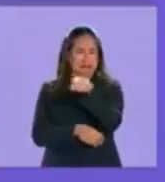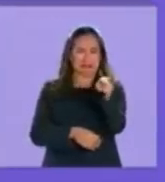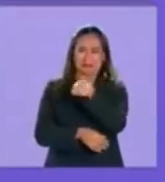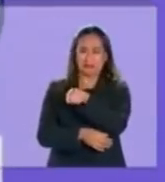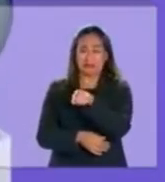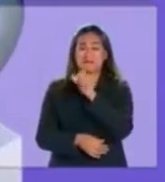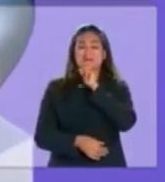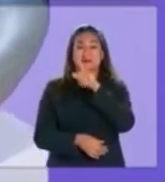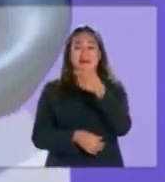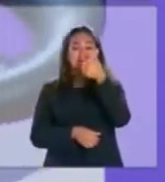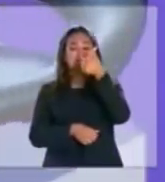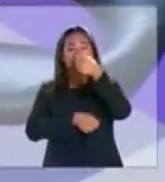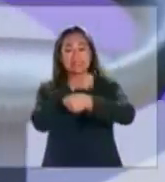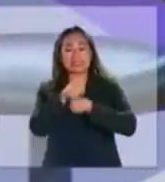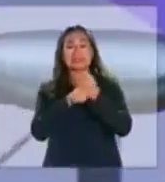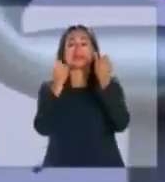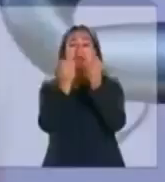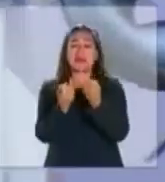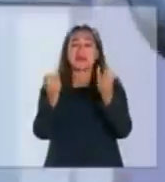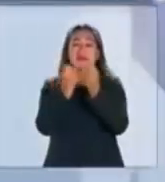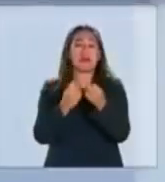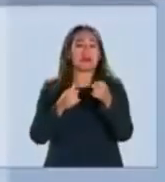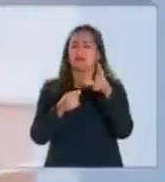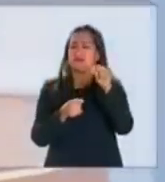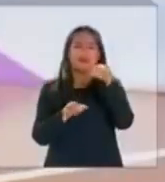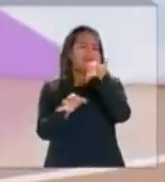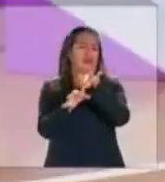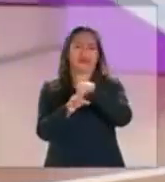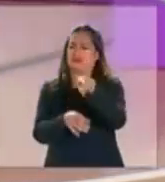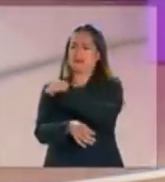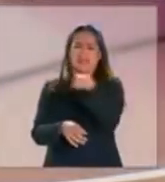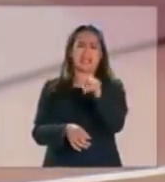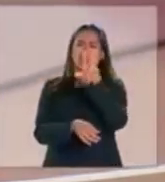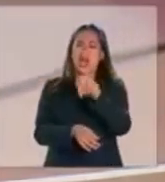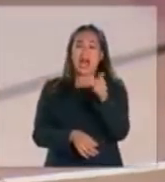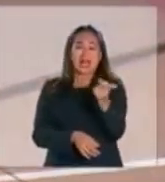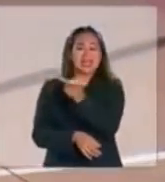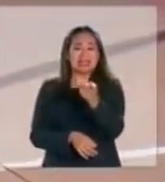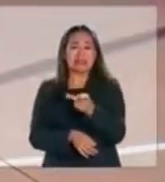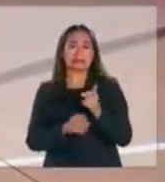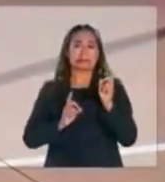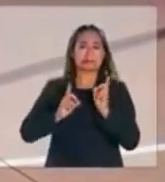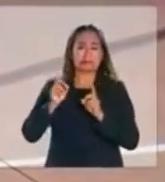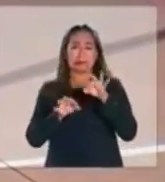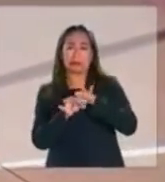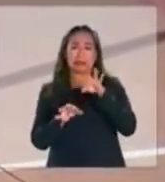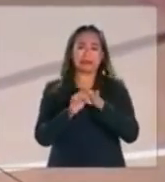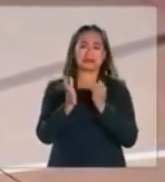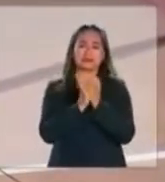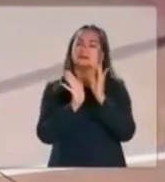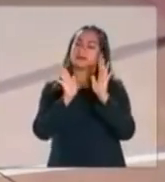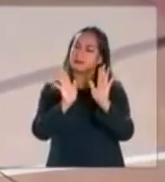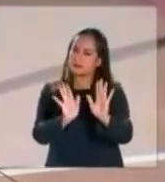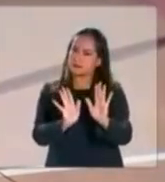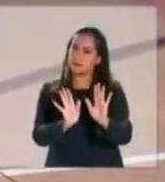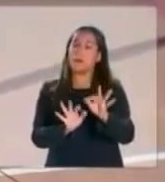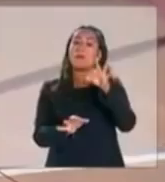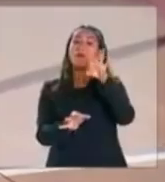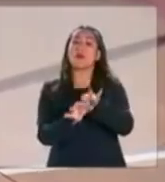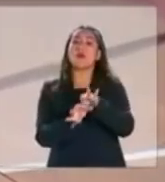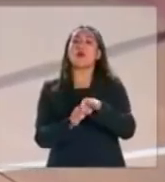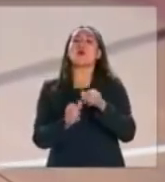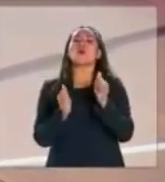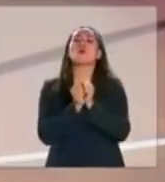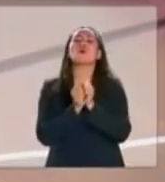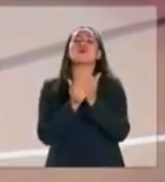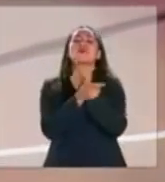de abusado un nuevo tiempo estos si no han decidido su voto hay que liberar la libertad tenemos que tener libertad